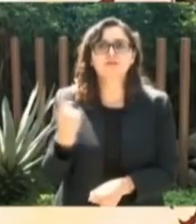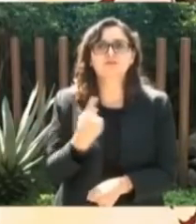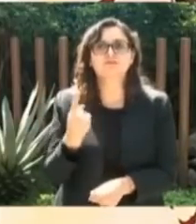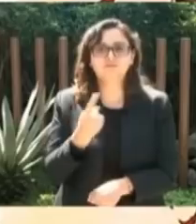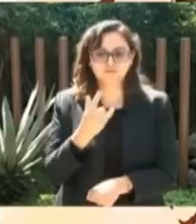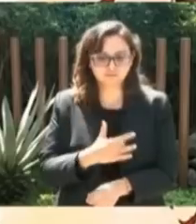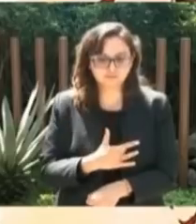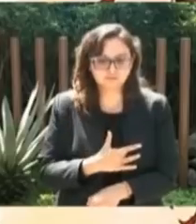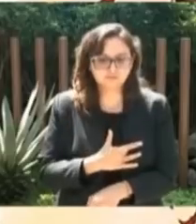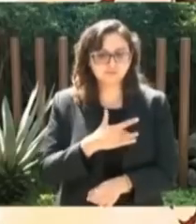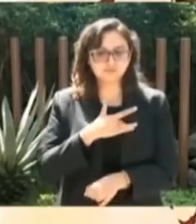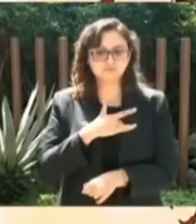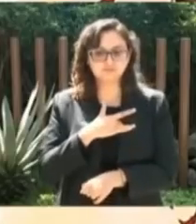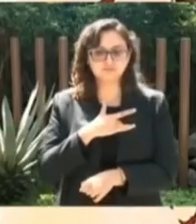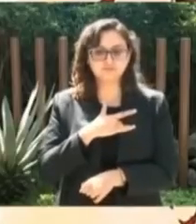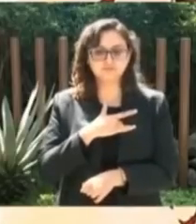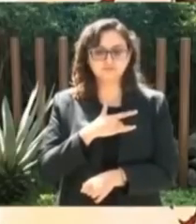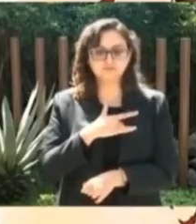considera